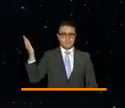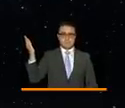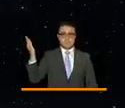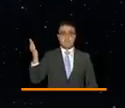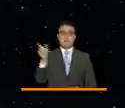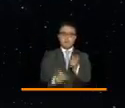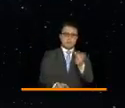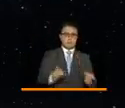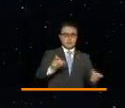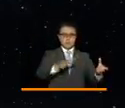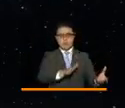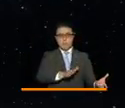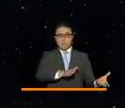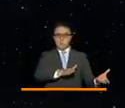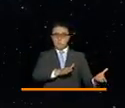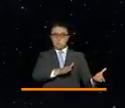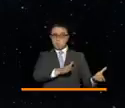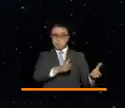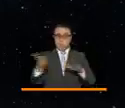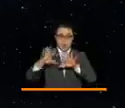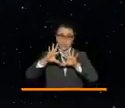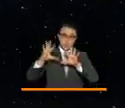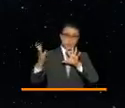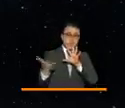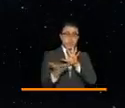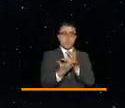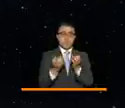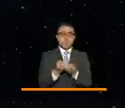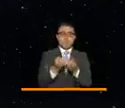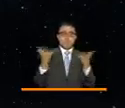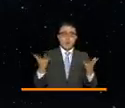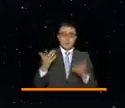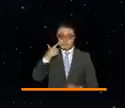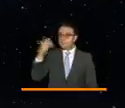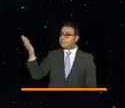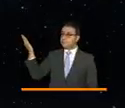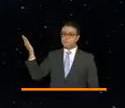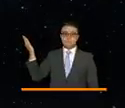57.222.584 y se registran en todo el mundo